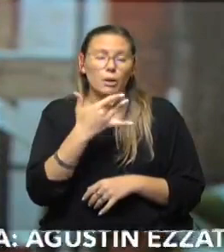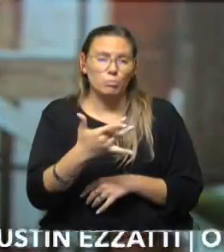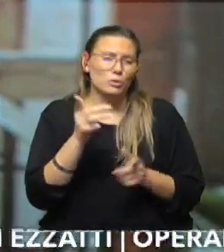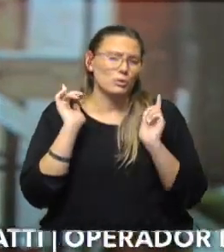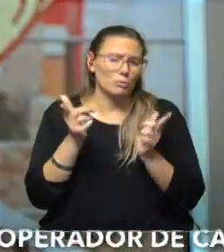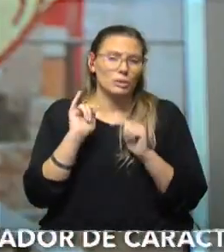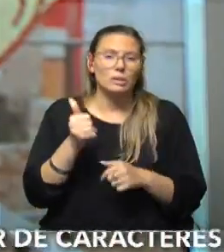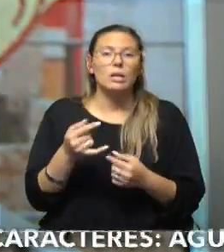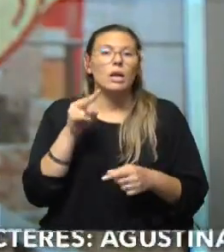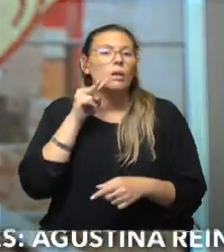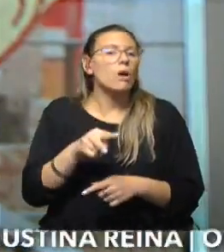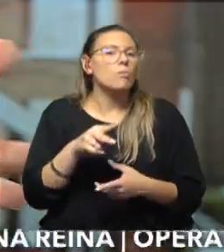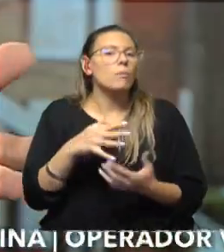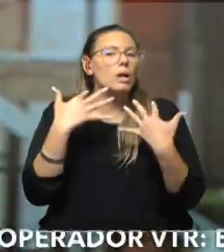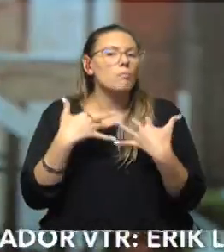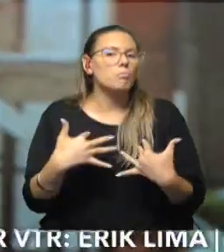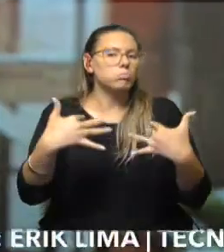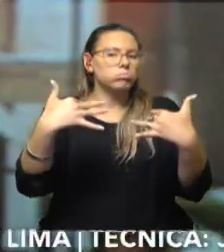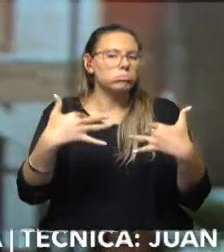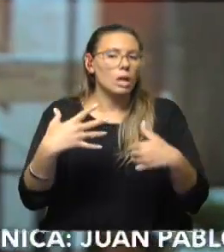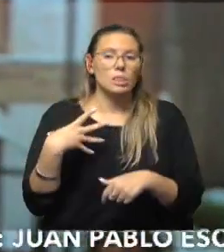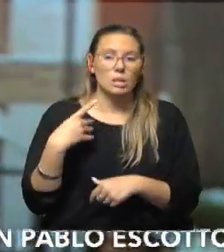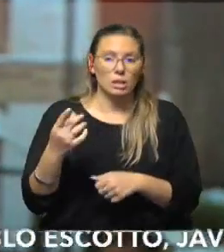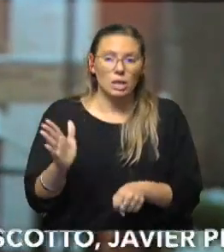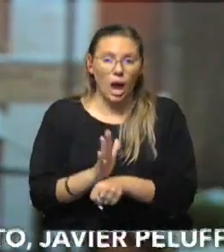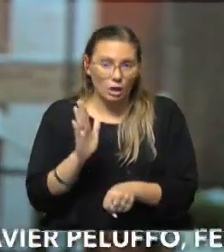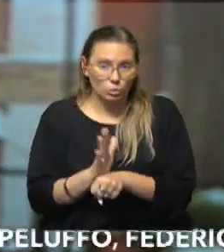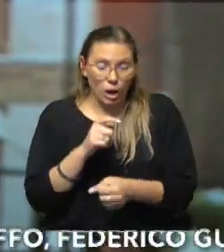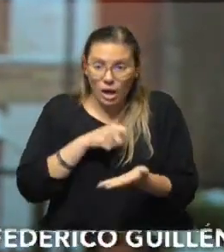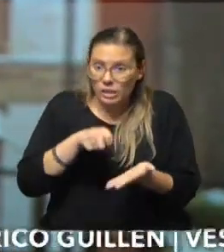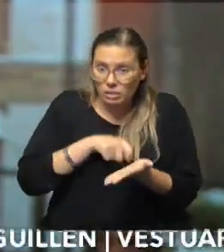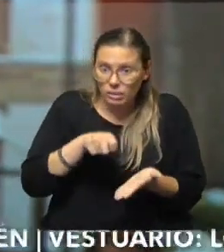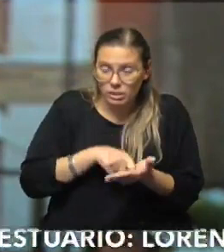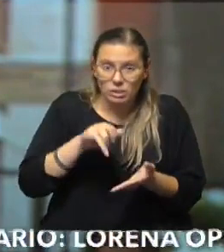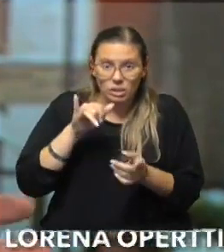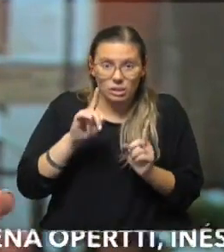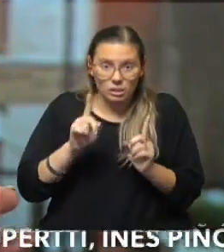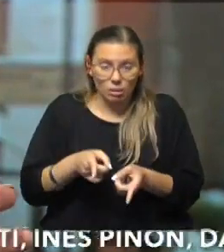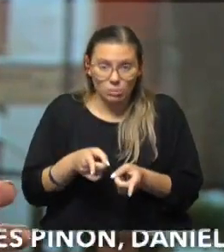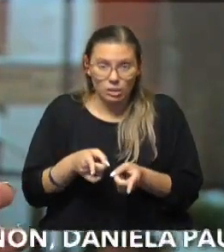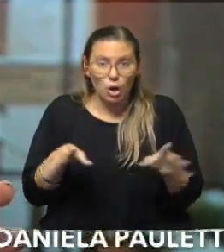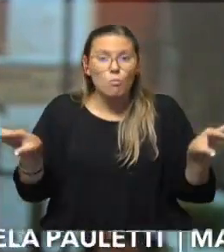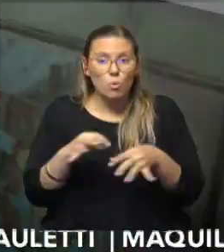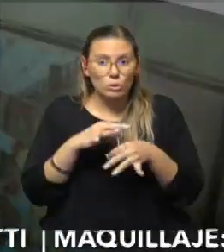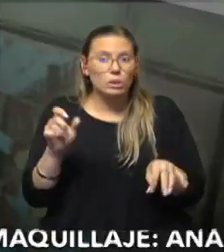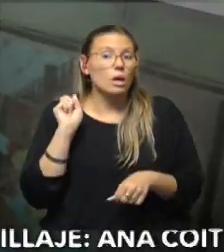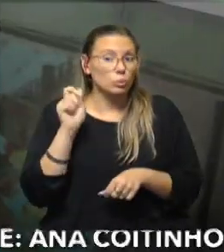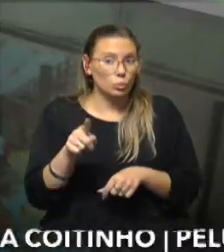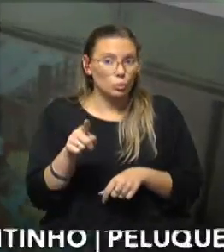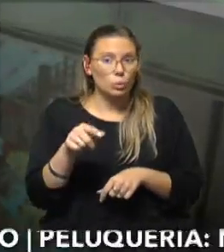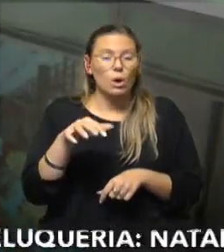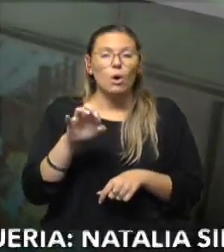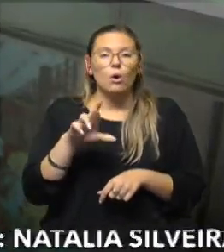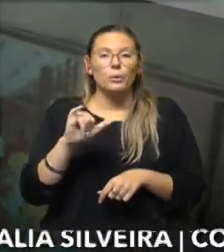pasé bárbaro. ¿Qué vamos a ver en Deforme? En el espectáculo que dirigís, actuás y escribiste. Sí. Y también sé que tiene música original. Sí, de Nicolás